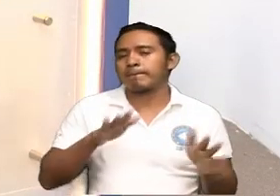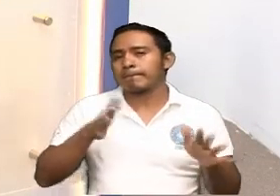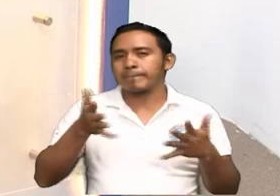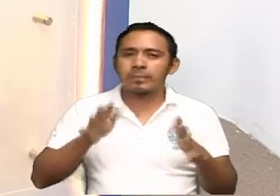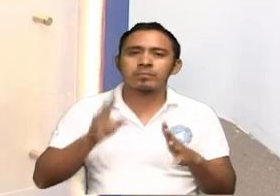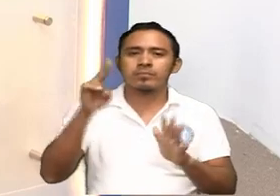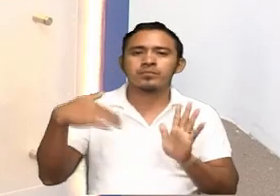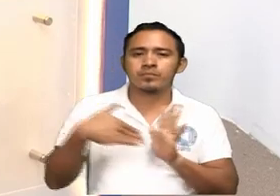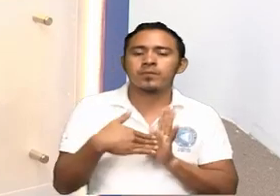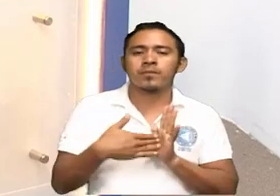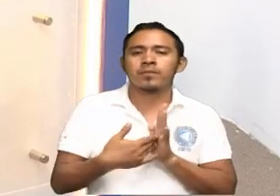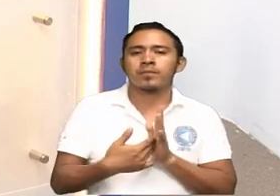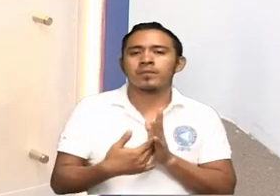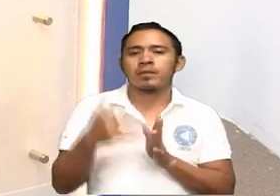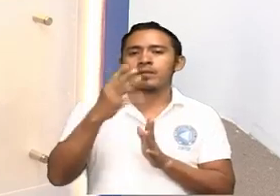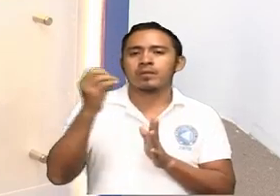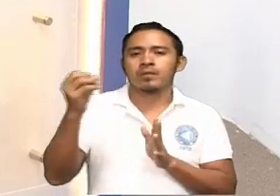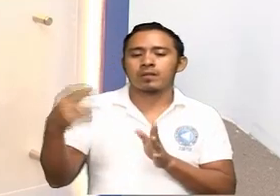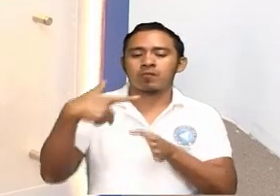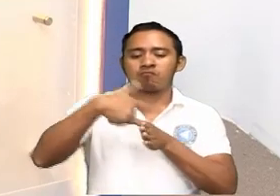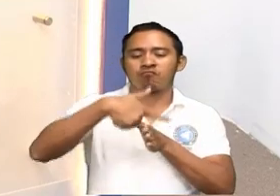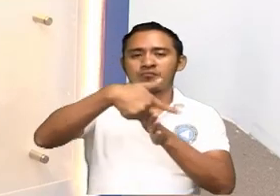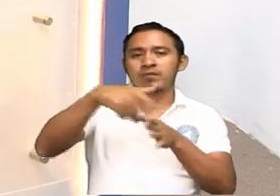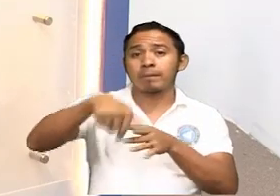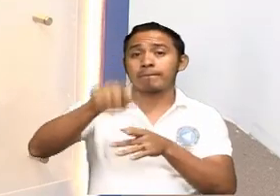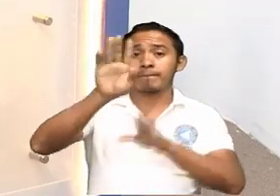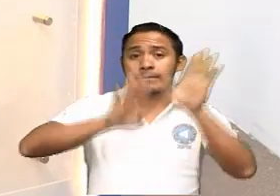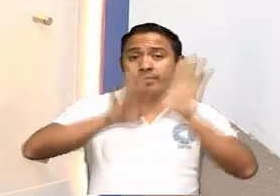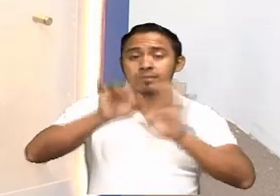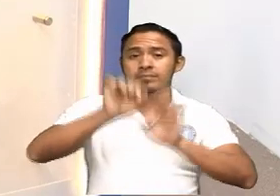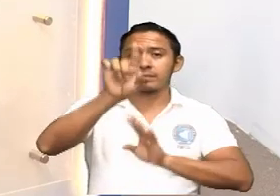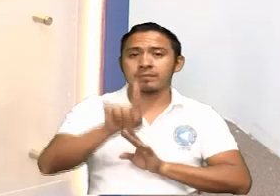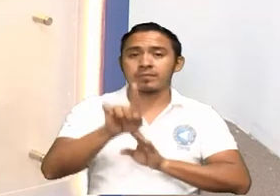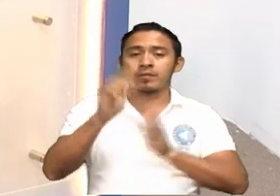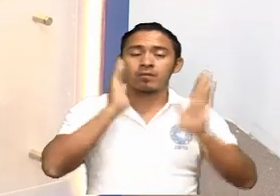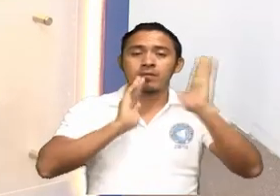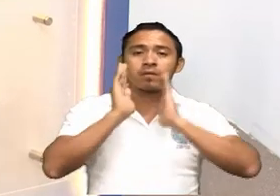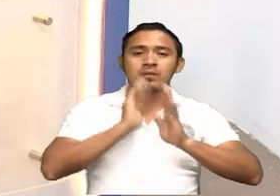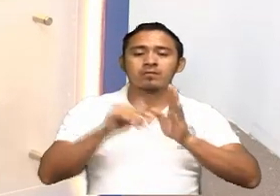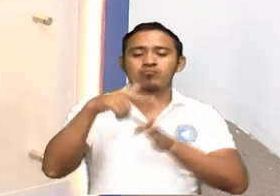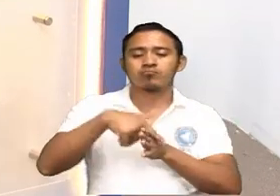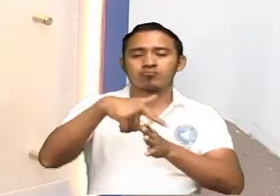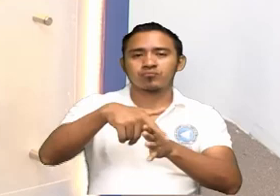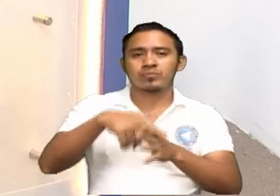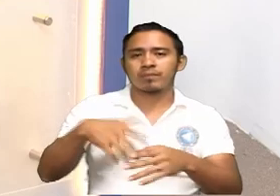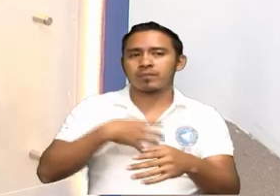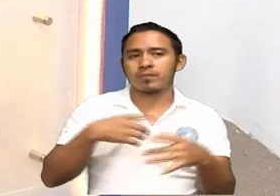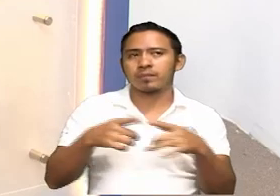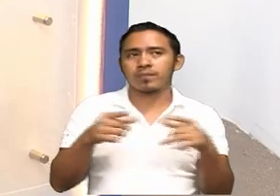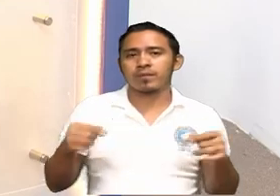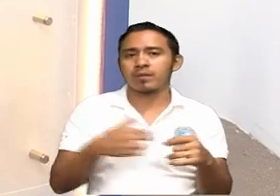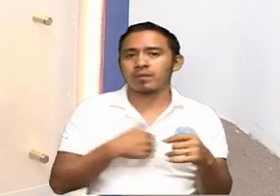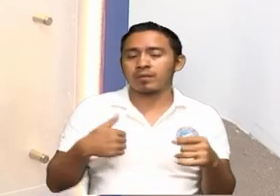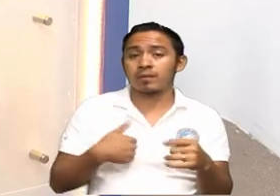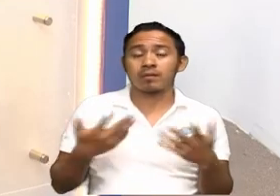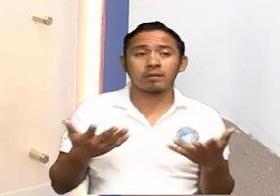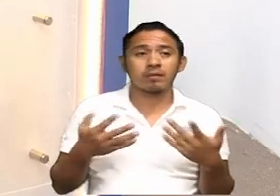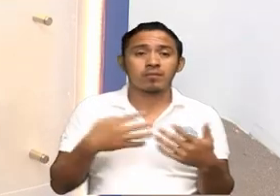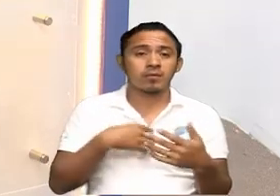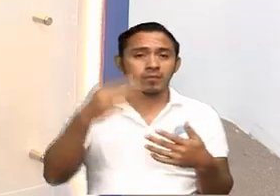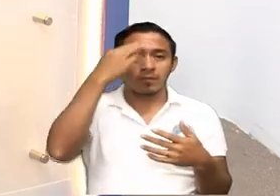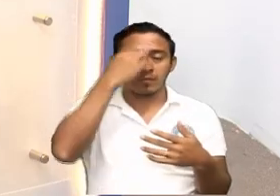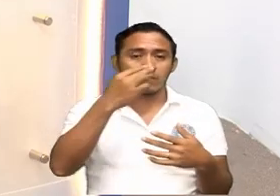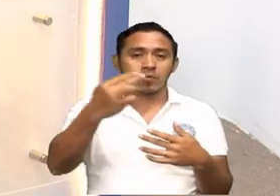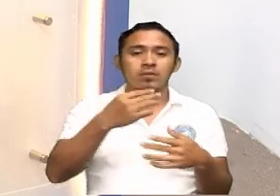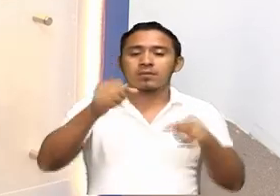Aproximadamente 2.500 caballistas participarán este 1 de agosto en el desfile hípico de Managua, que se realizará precisamente en honor